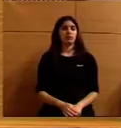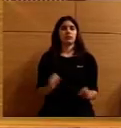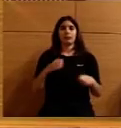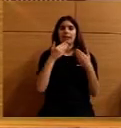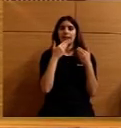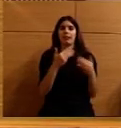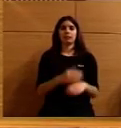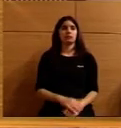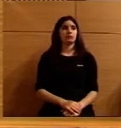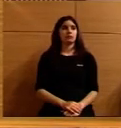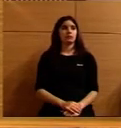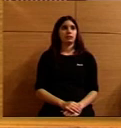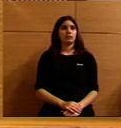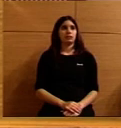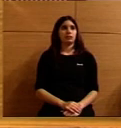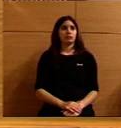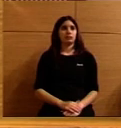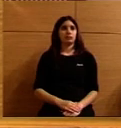Gracias, señora diputada. ¿Intervenciones?